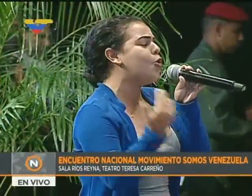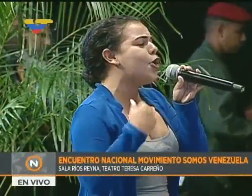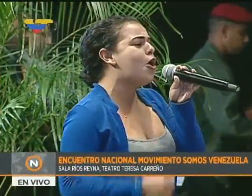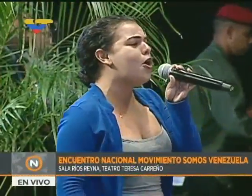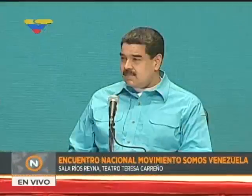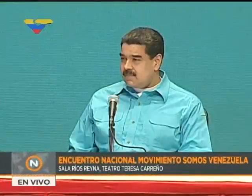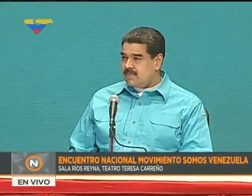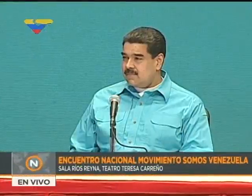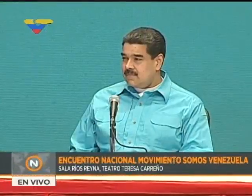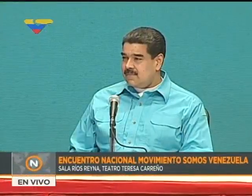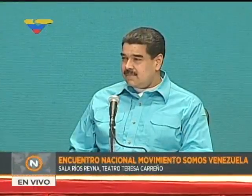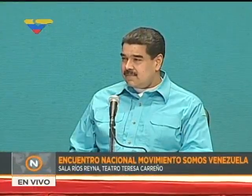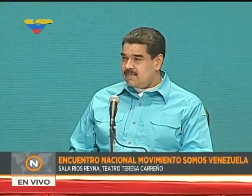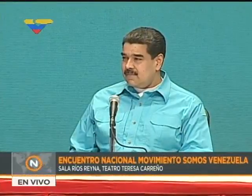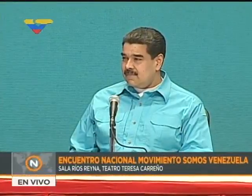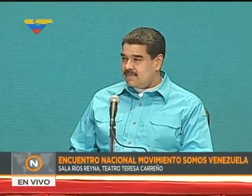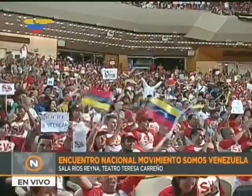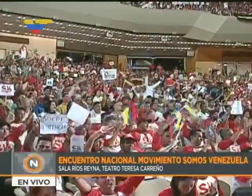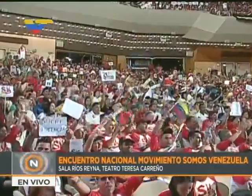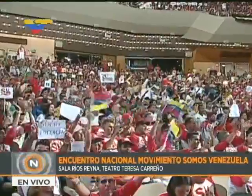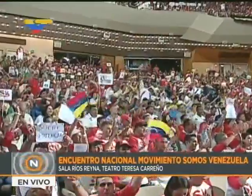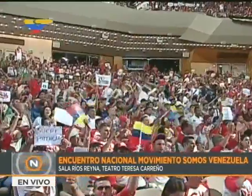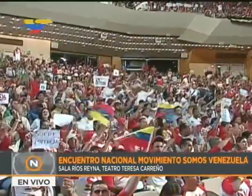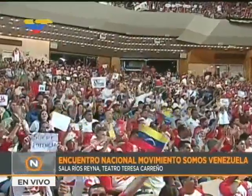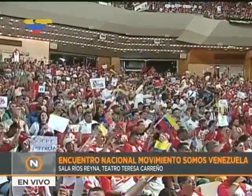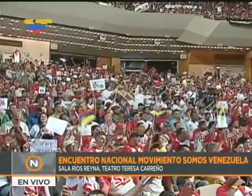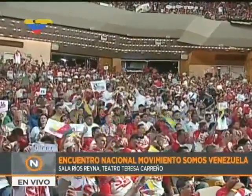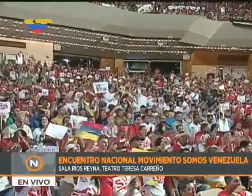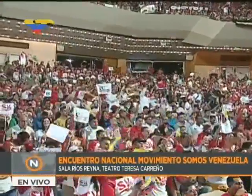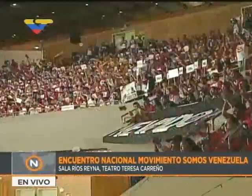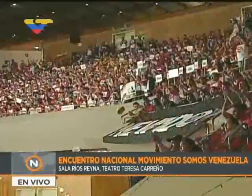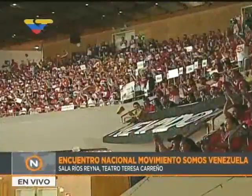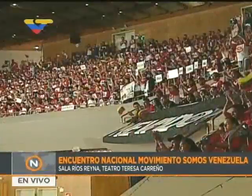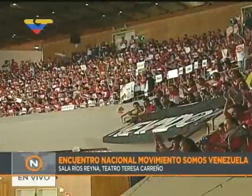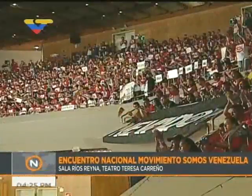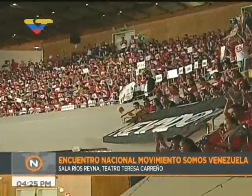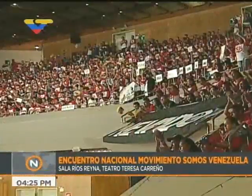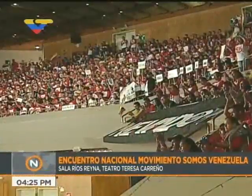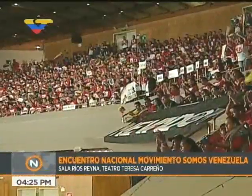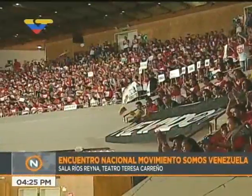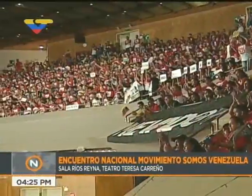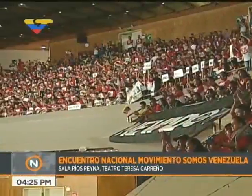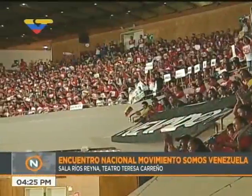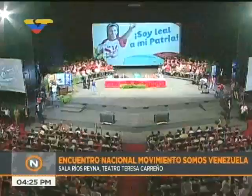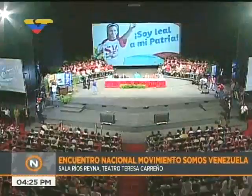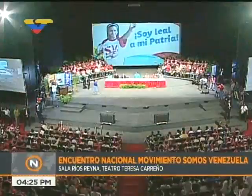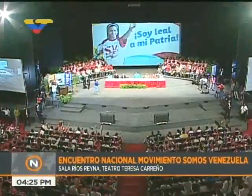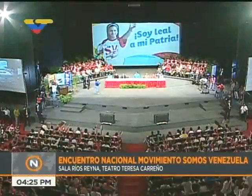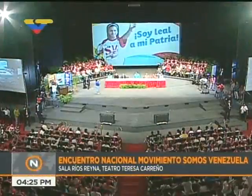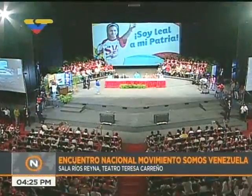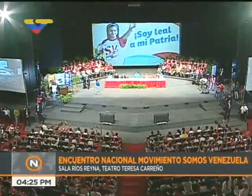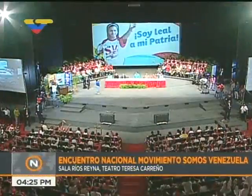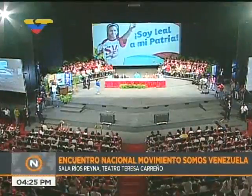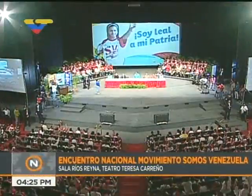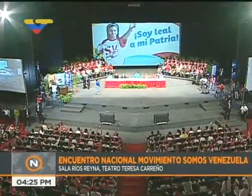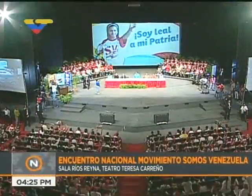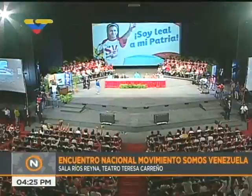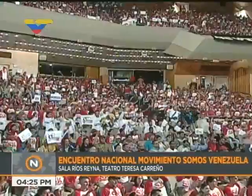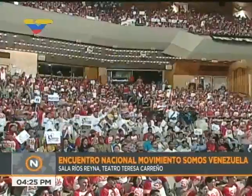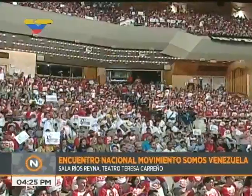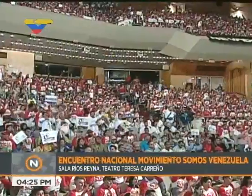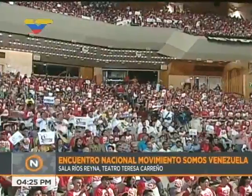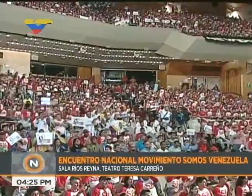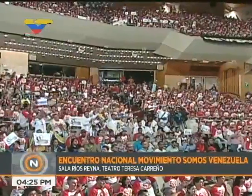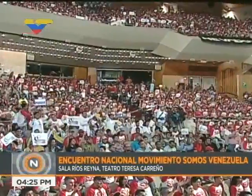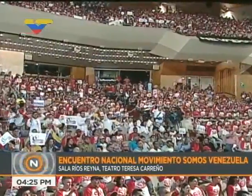te lo juro. Que no muera la esperanza, el bravo pueblo siempre avanza. Aquí nadie se